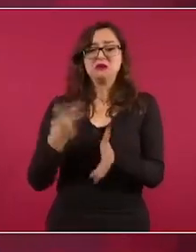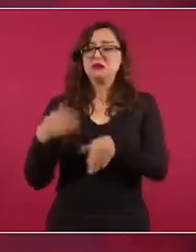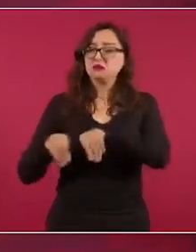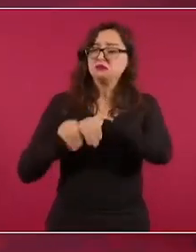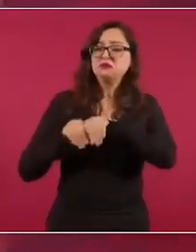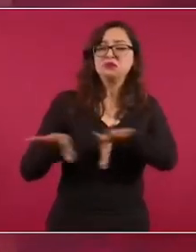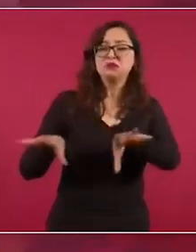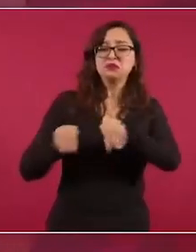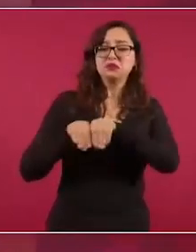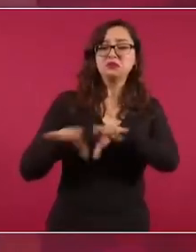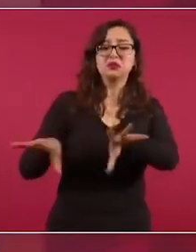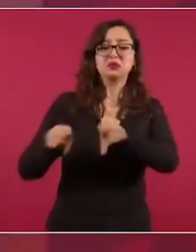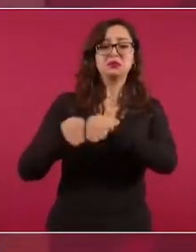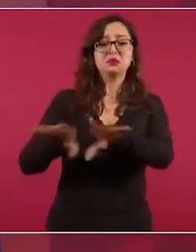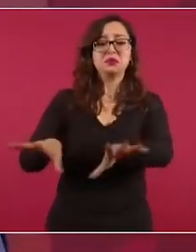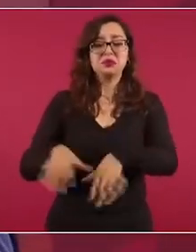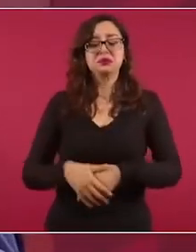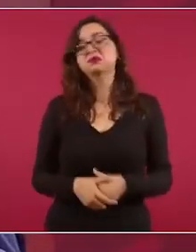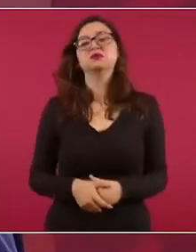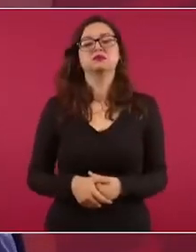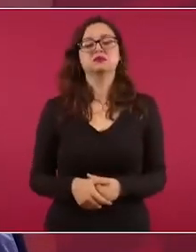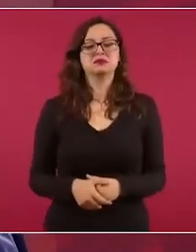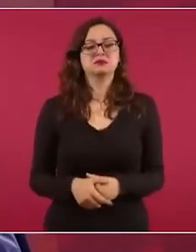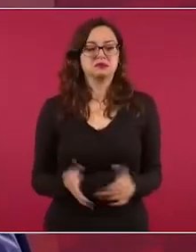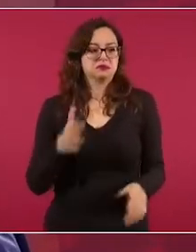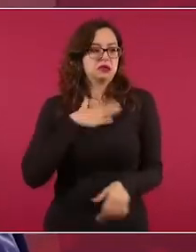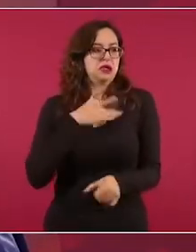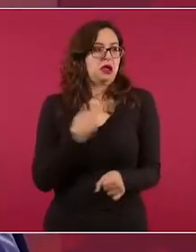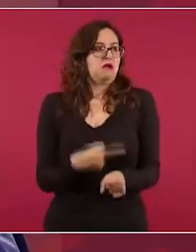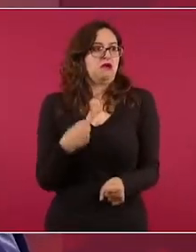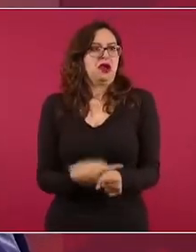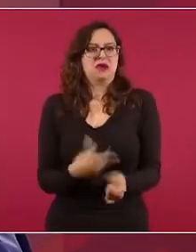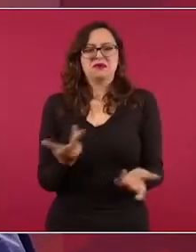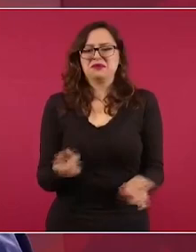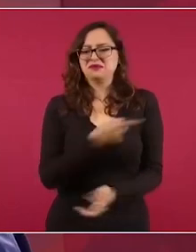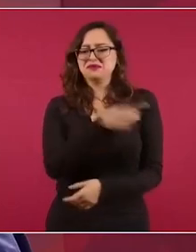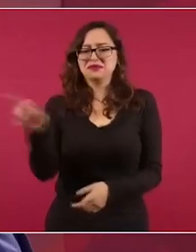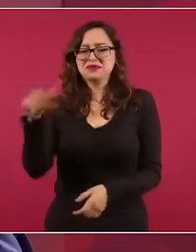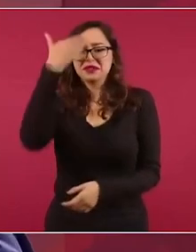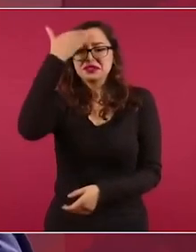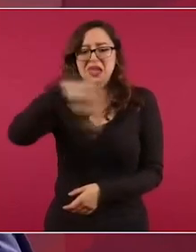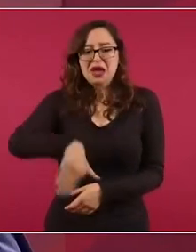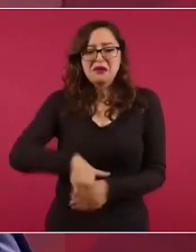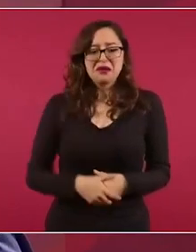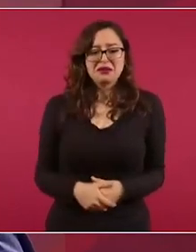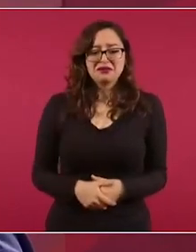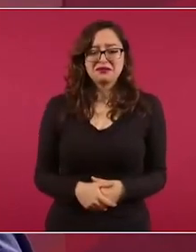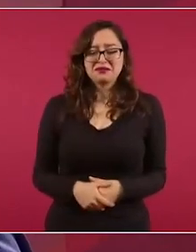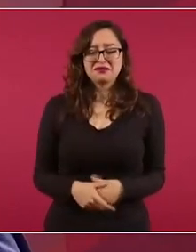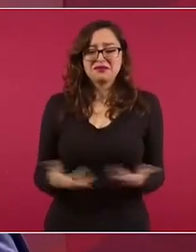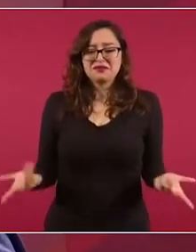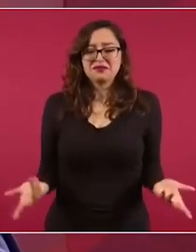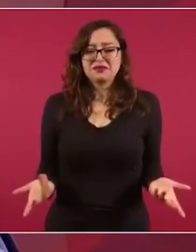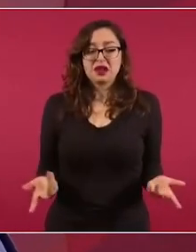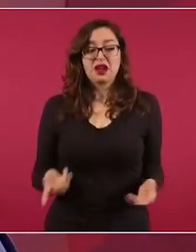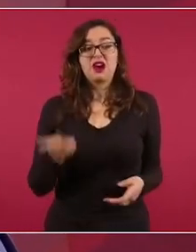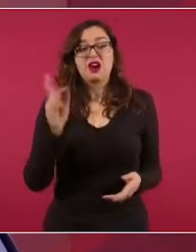ya se ha dicho, hasta lo de mi enfermedad, ya se había dicho, y hasta